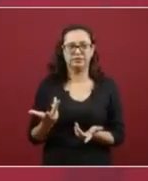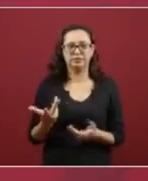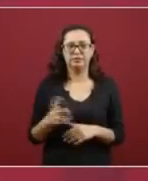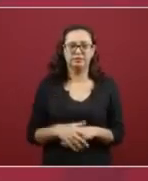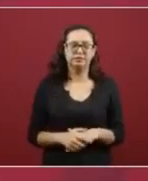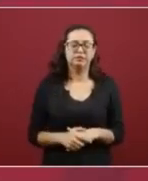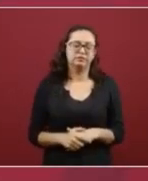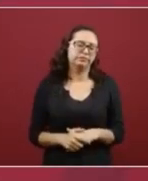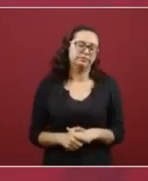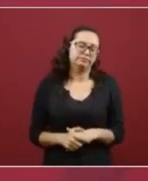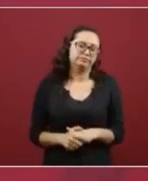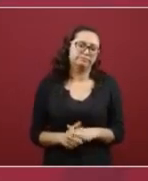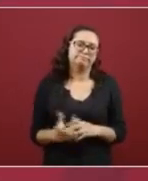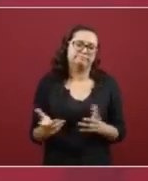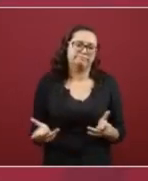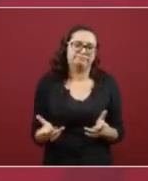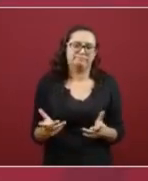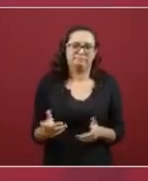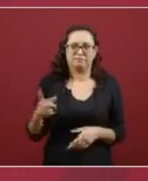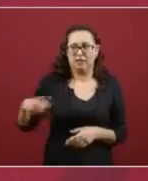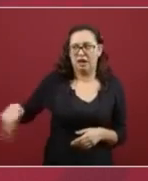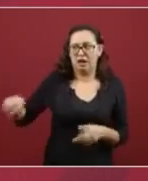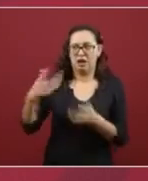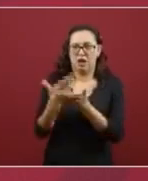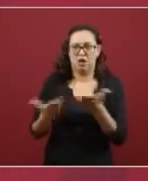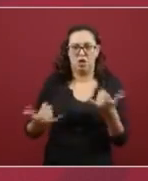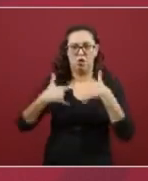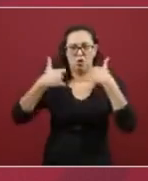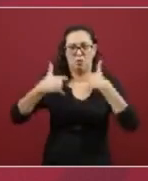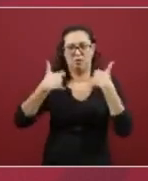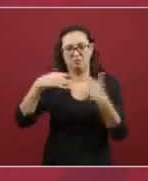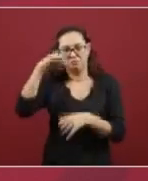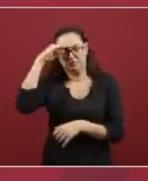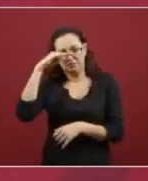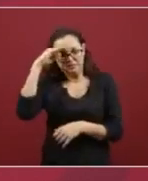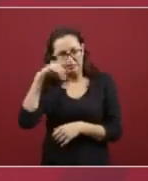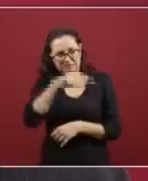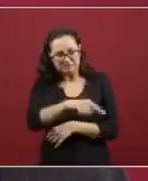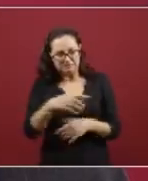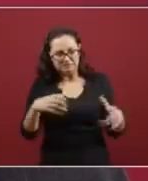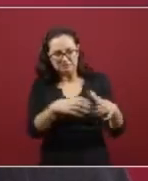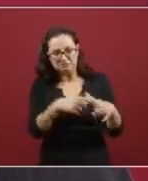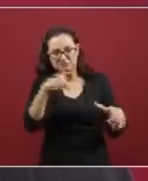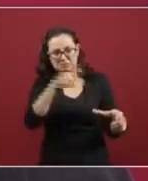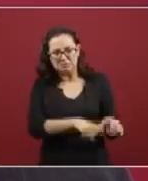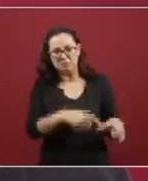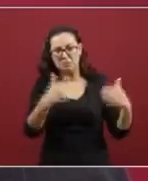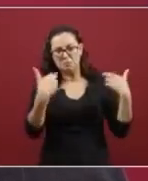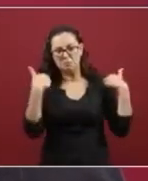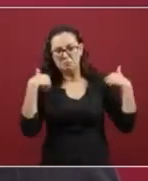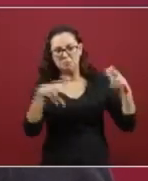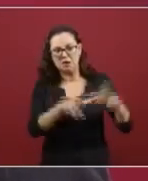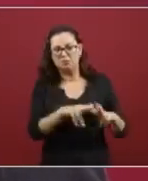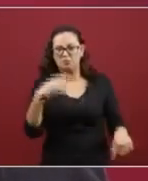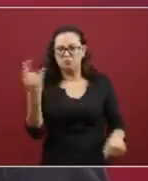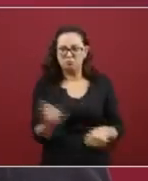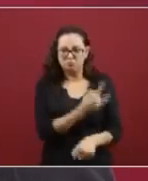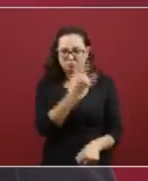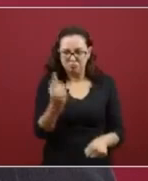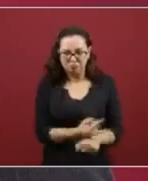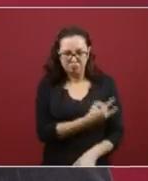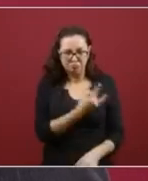considerar que la carrera magisterial era de gente irresponsable, de